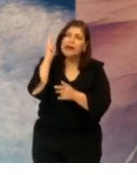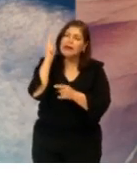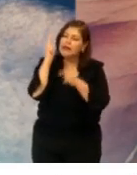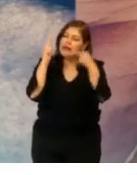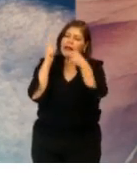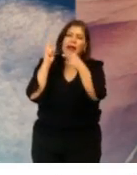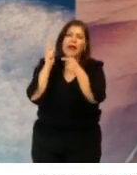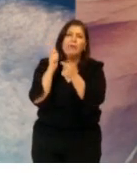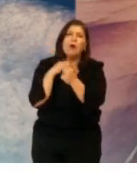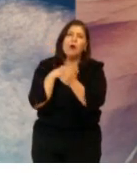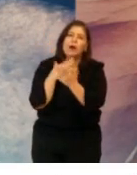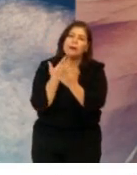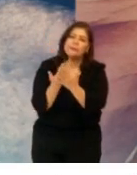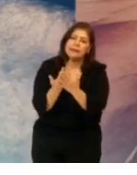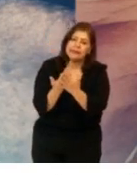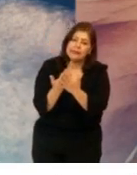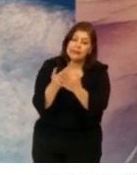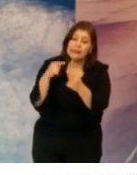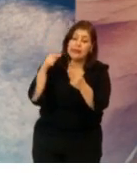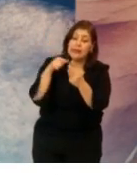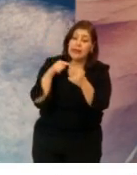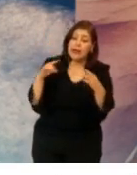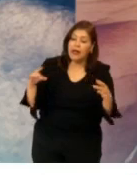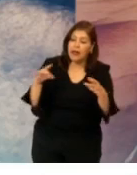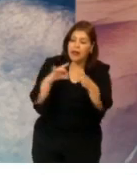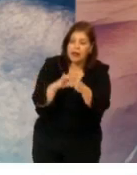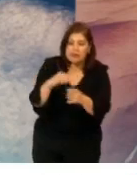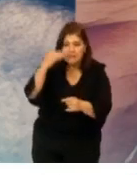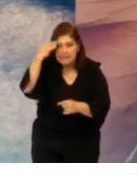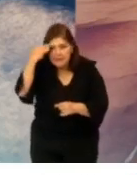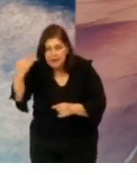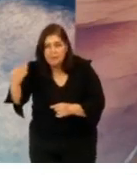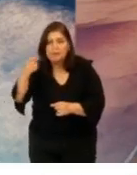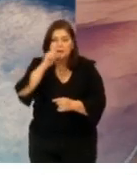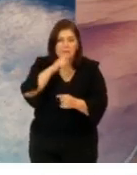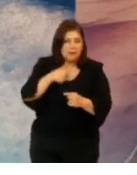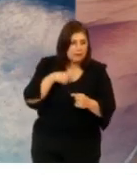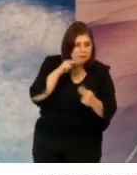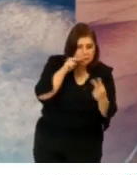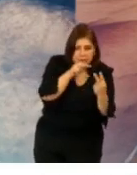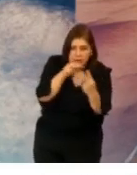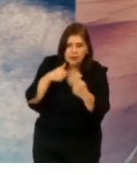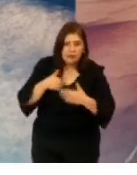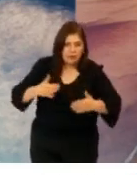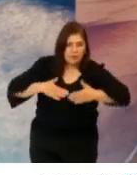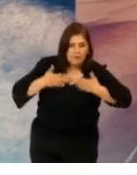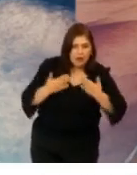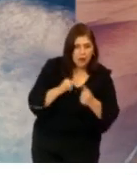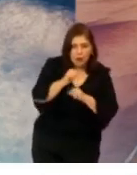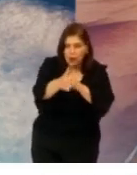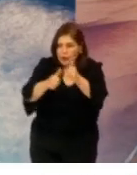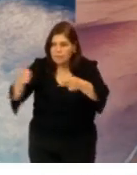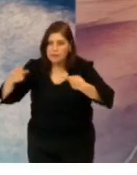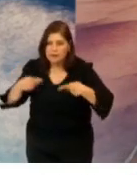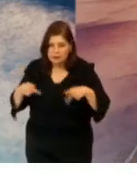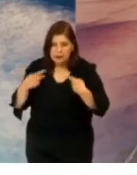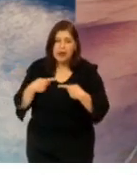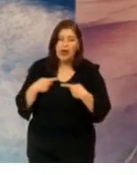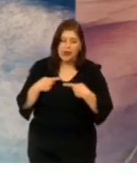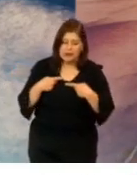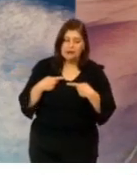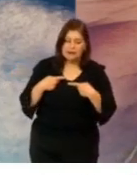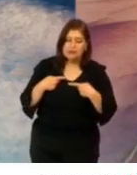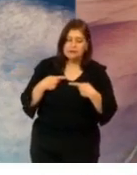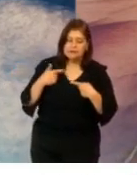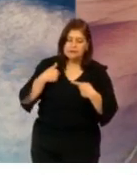que ver con el tiempo, tiene que ver con confiar en la otra persona, tiene que ver con la idea de que el mundo puede